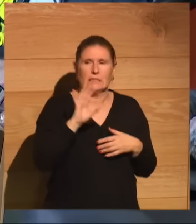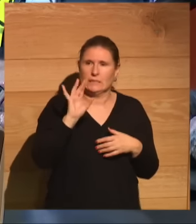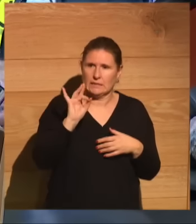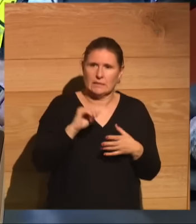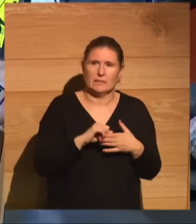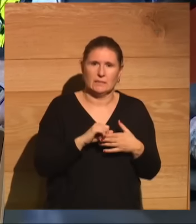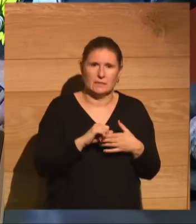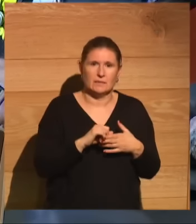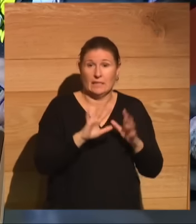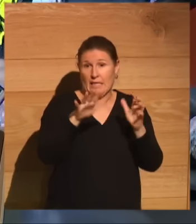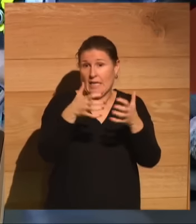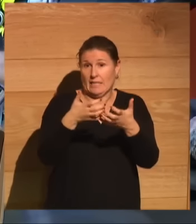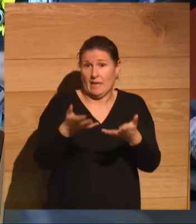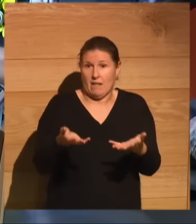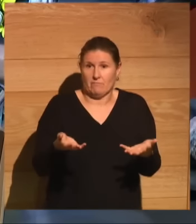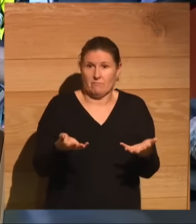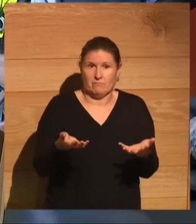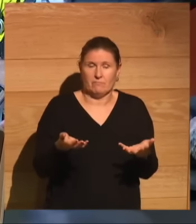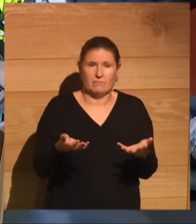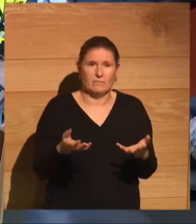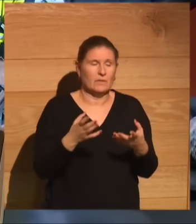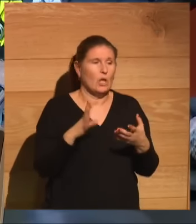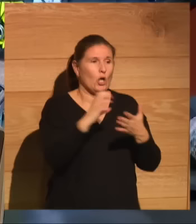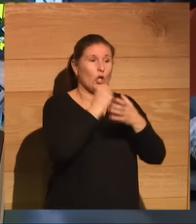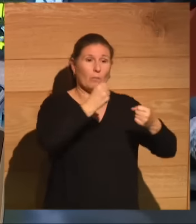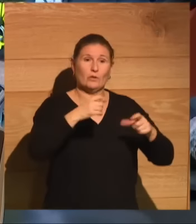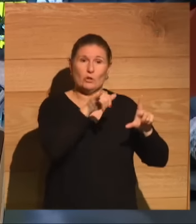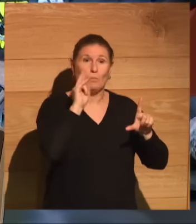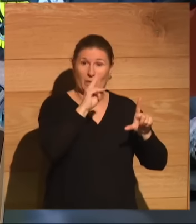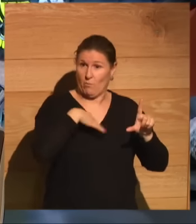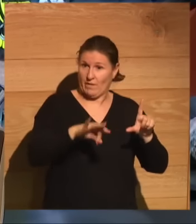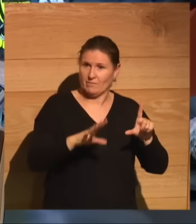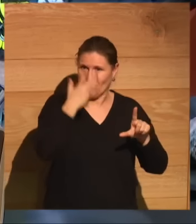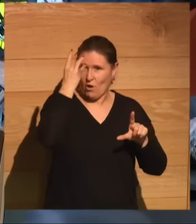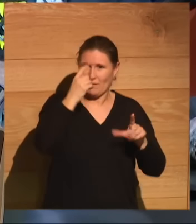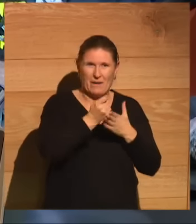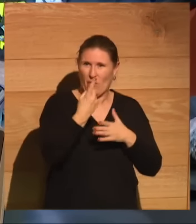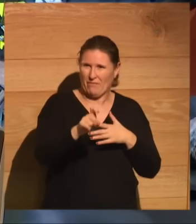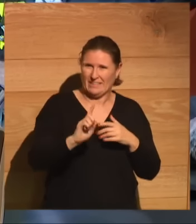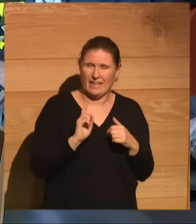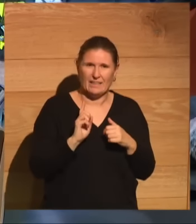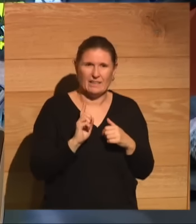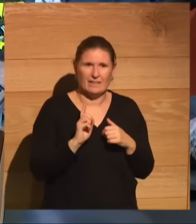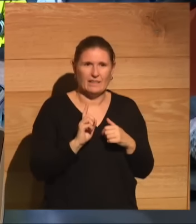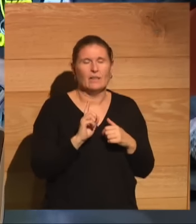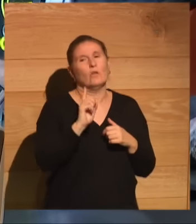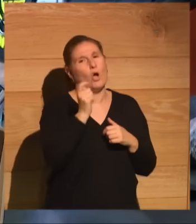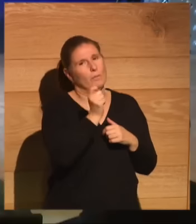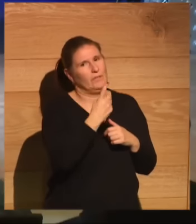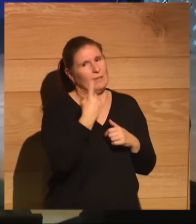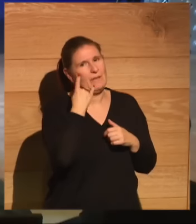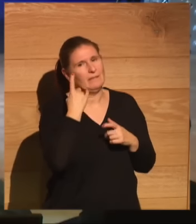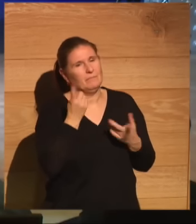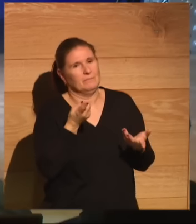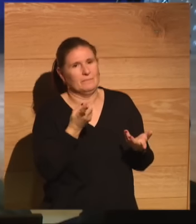guay. Sí, Internet es el pues futuro. Ya podéis ver Todopoderosos en YouTube, mira. Mira, qué buena idea. Por fin, sin pagar. Pero tienes que pagar la tarifa plana y eso. Ah, ¿no? Bueno, habrá